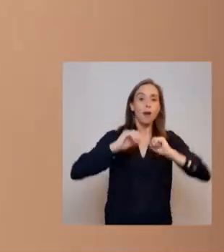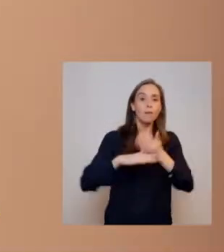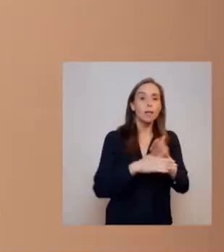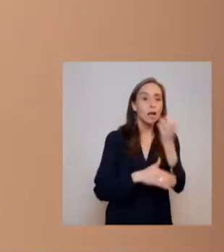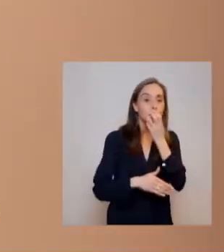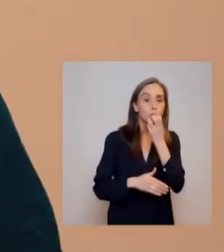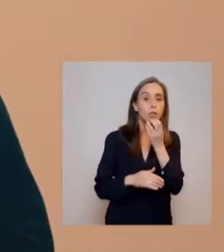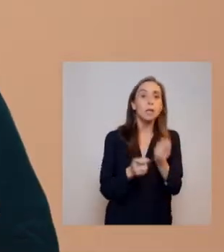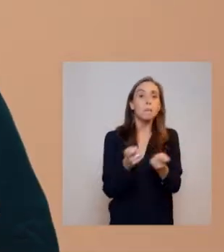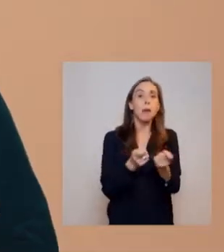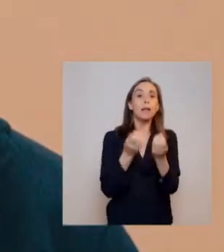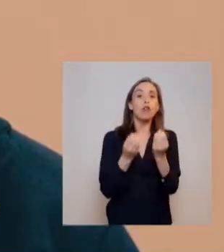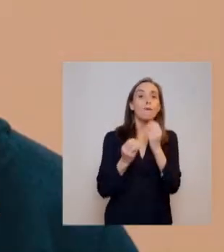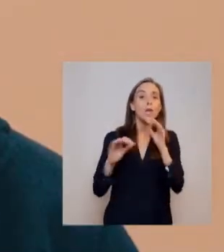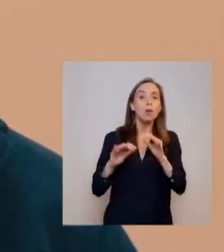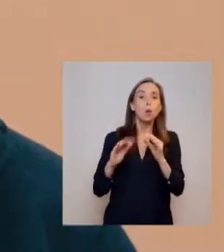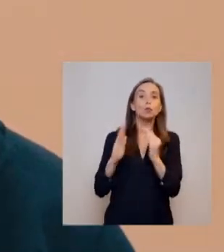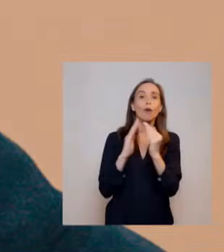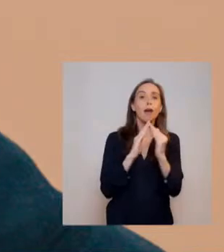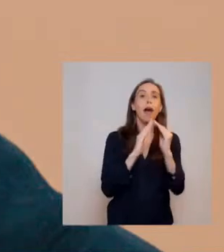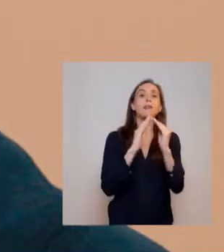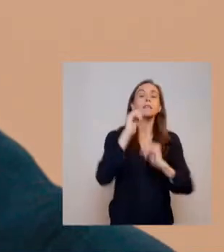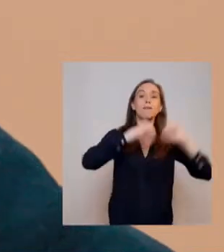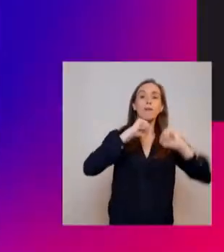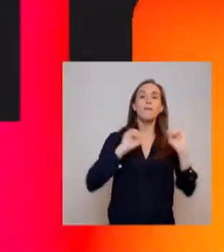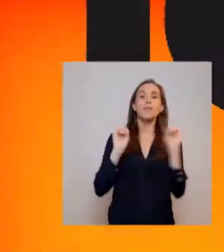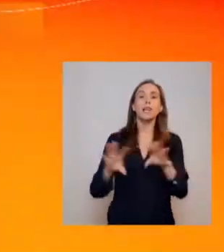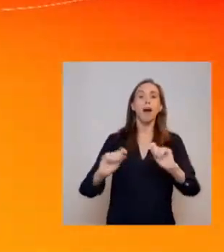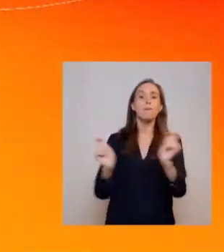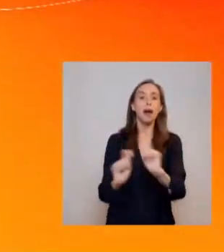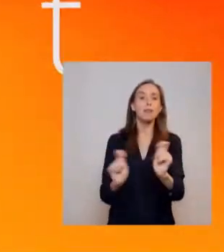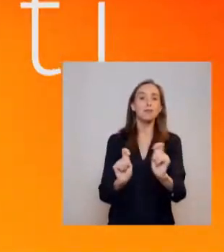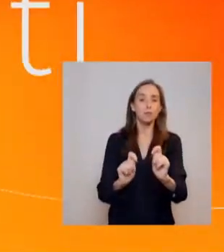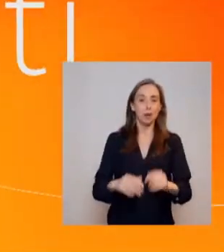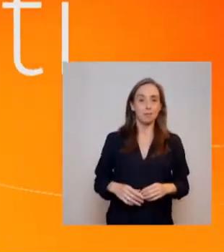industria salmonera y un manejo eficiente de la basura domiciliaria e industrial